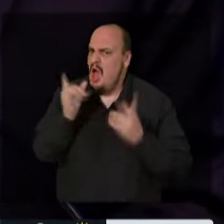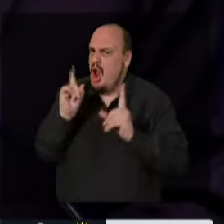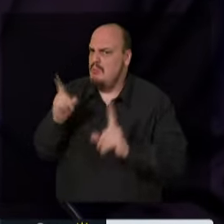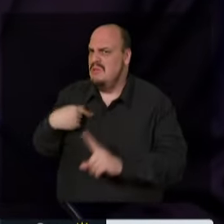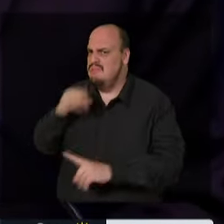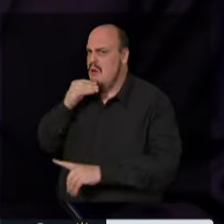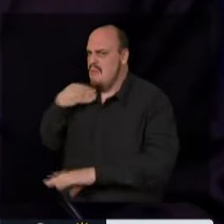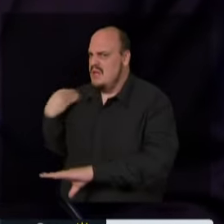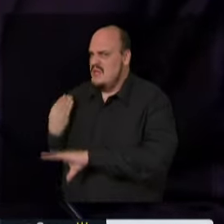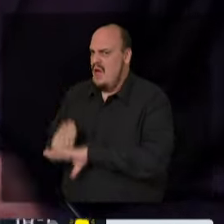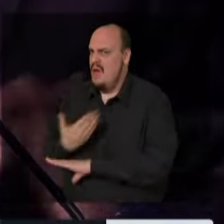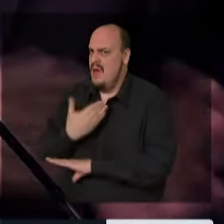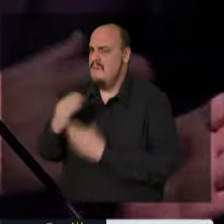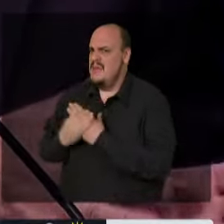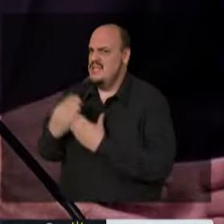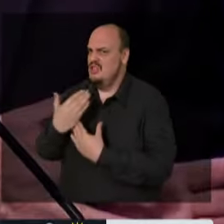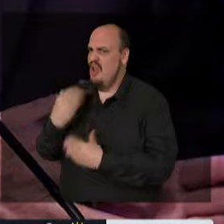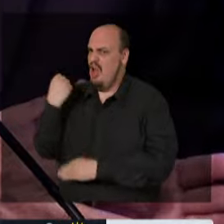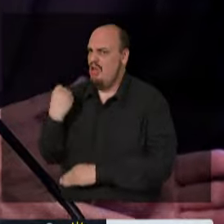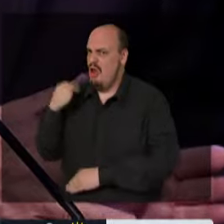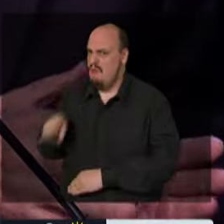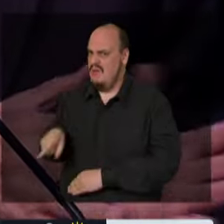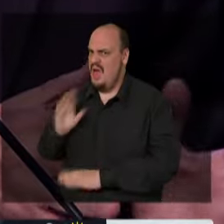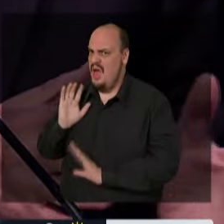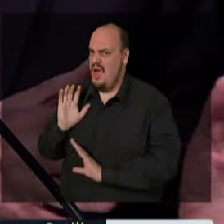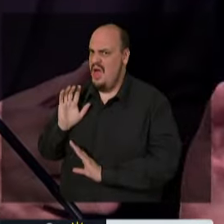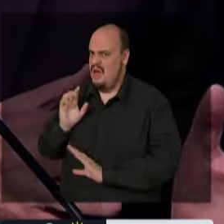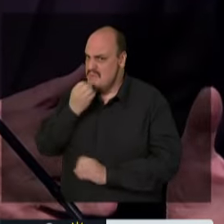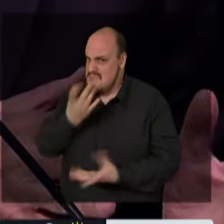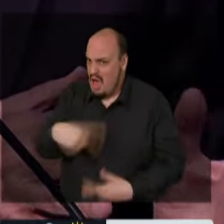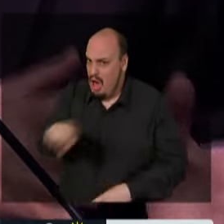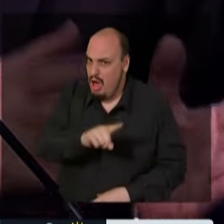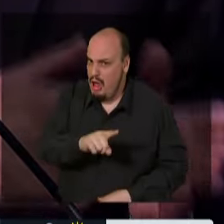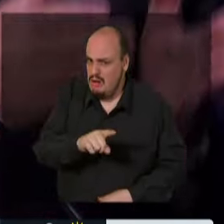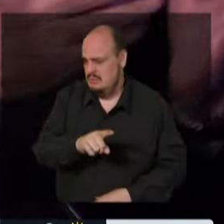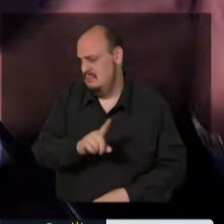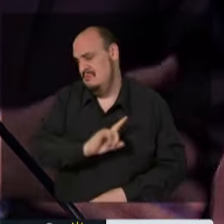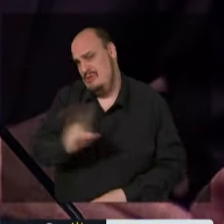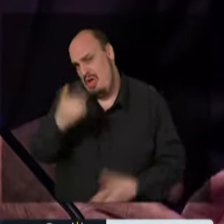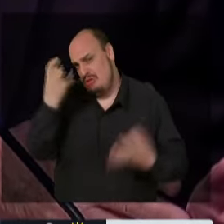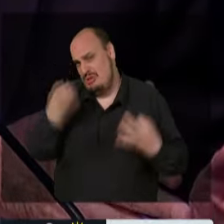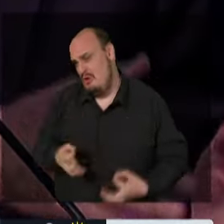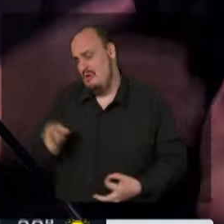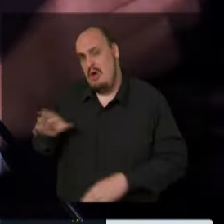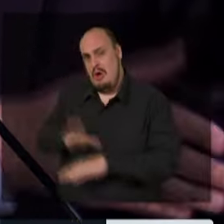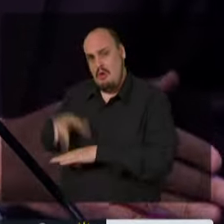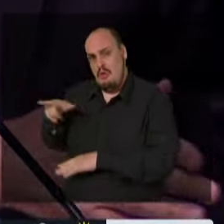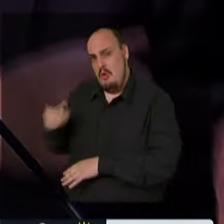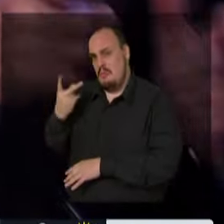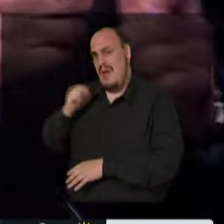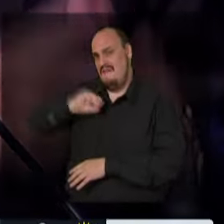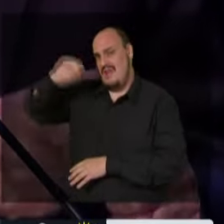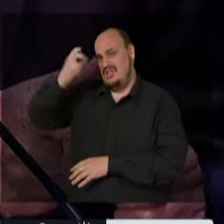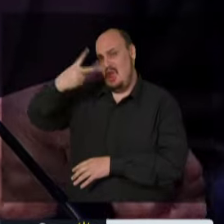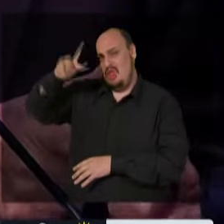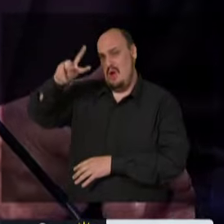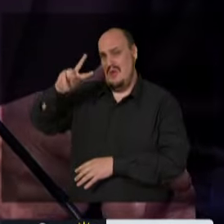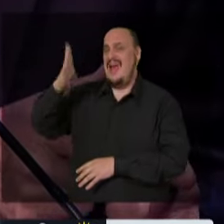Massa es ministro de Economía hace ya más de un año? Seguramente que no. Si él duplicó la inflación, la llevó del 70